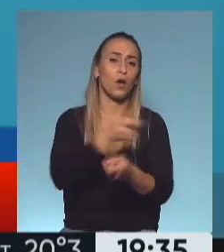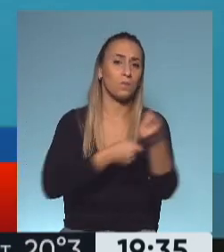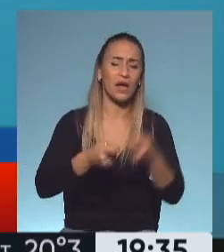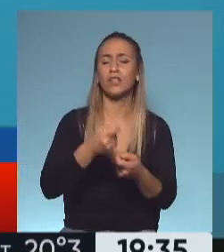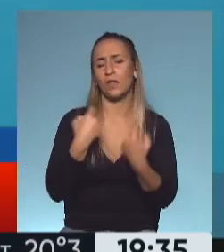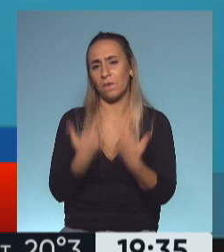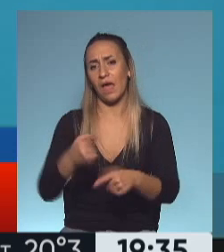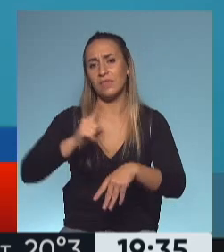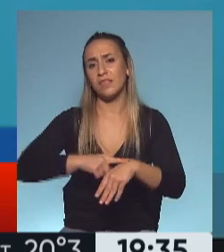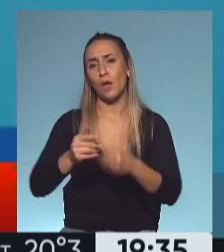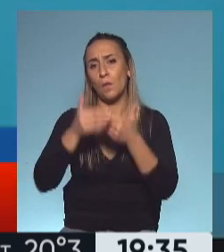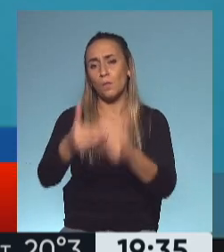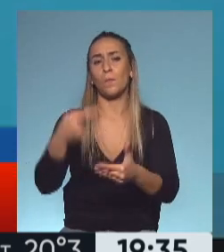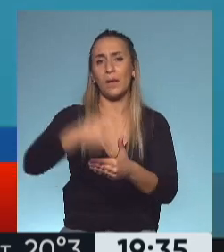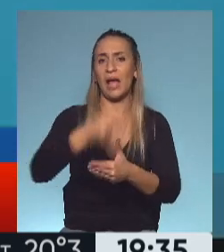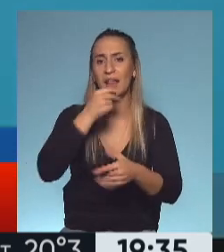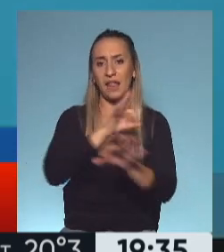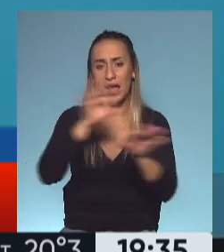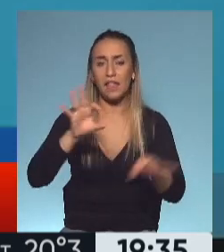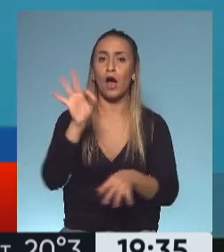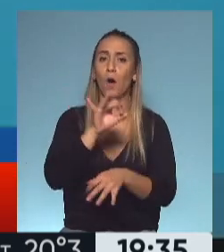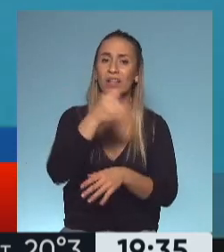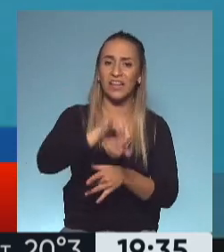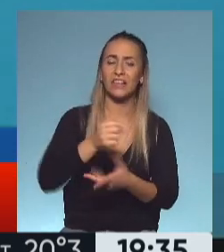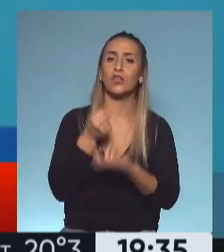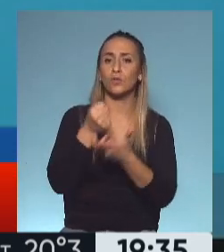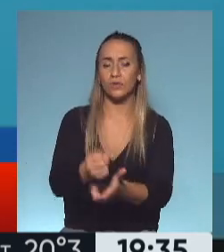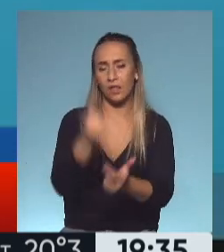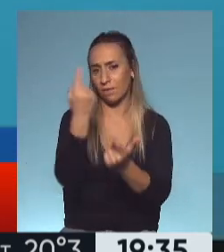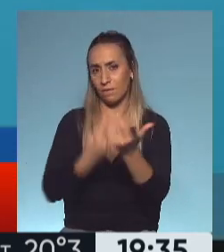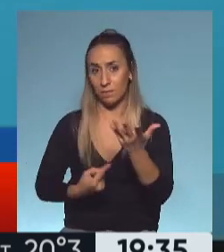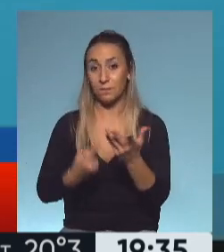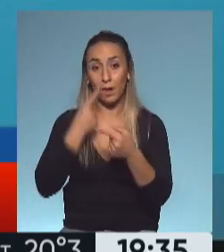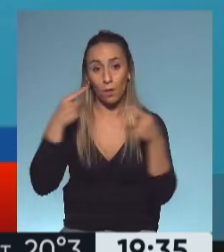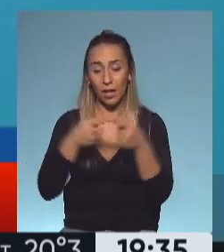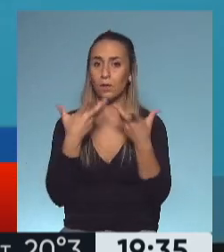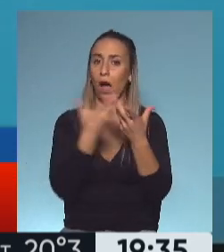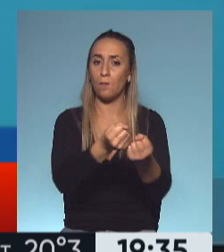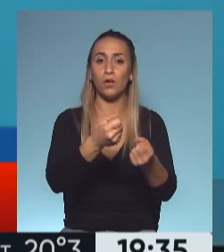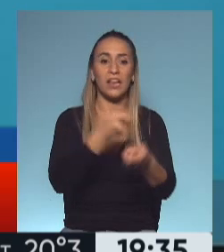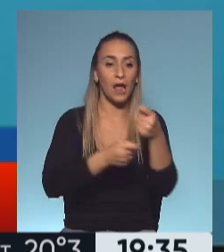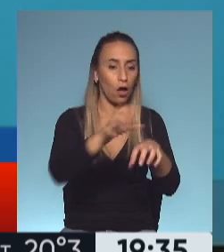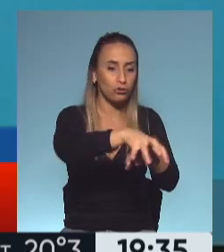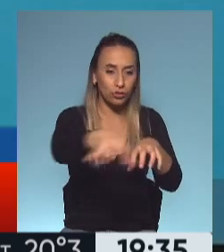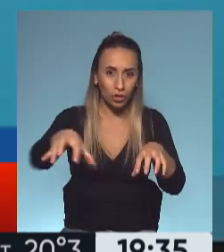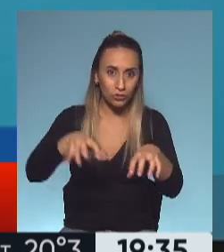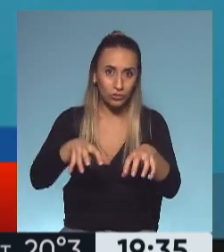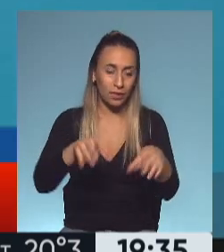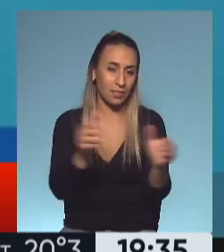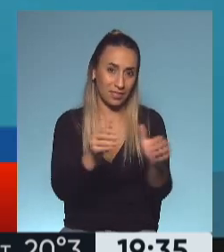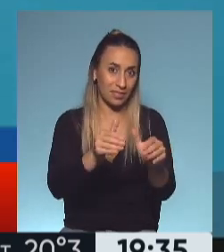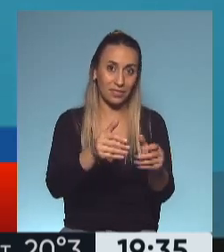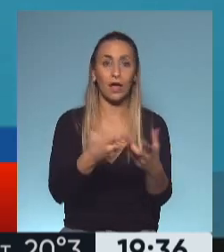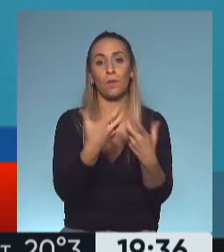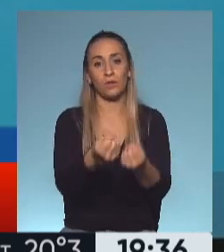gracia, extensión de plazo y subsidio de tasas, que son para apoyar específicamente a comercio de cercanía, y también va a